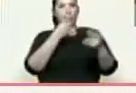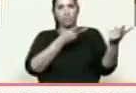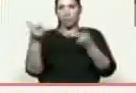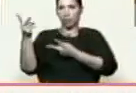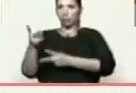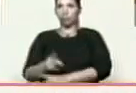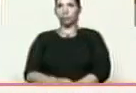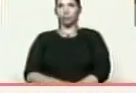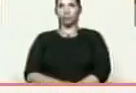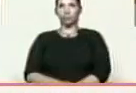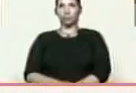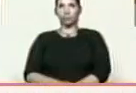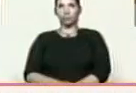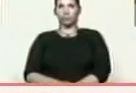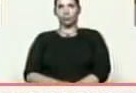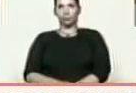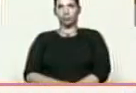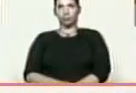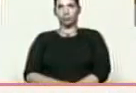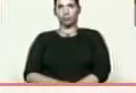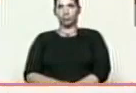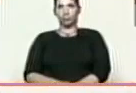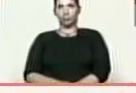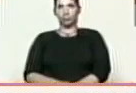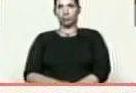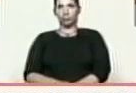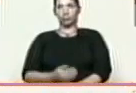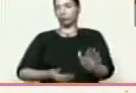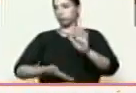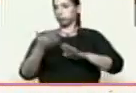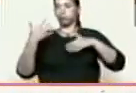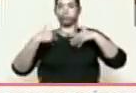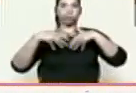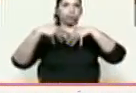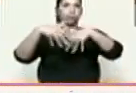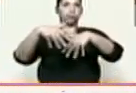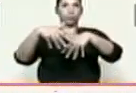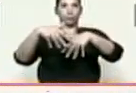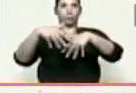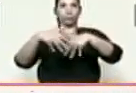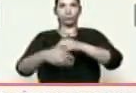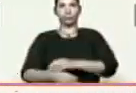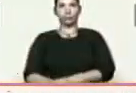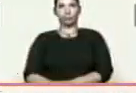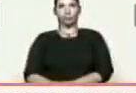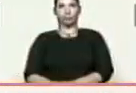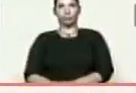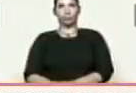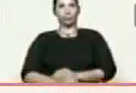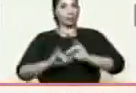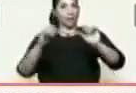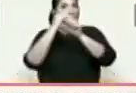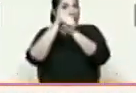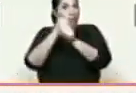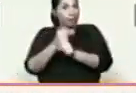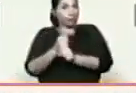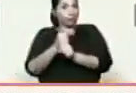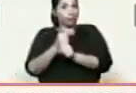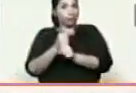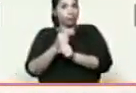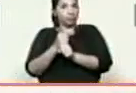invitados, invitadas. Vamos entonces a la marcha rápidamente. Nos están esperando ahí, Aristóbulo.